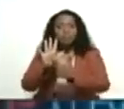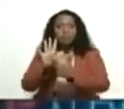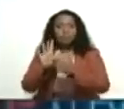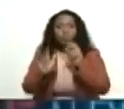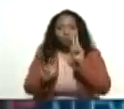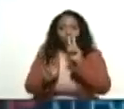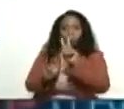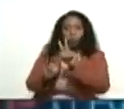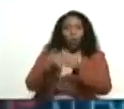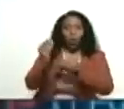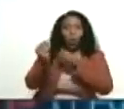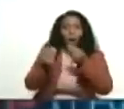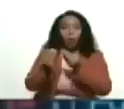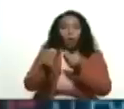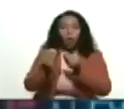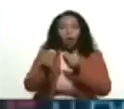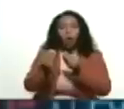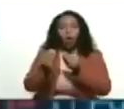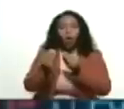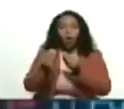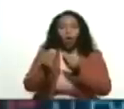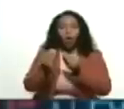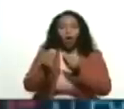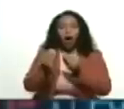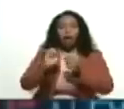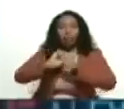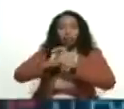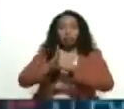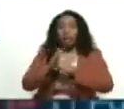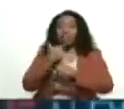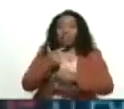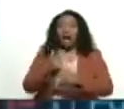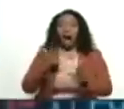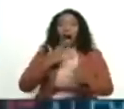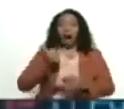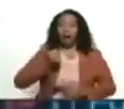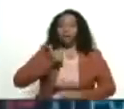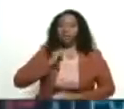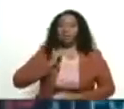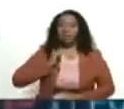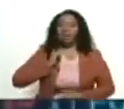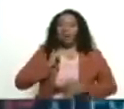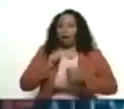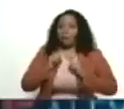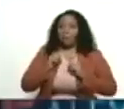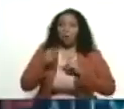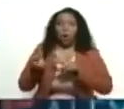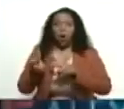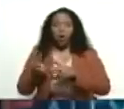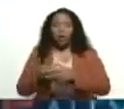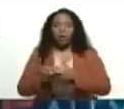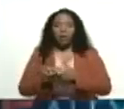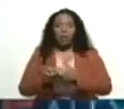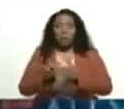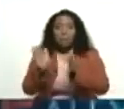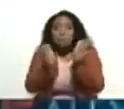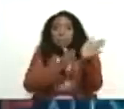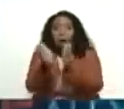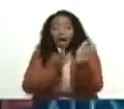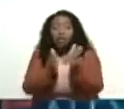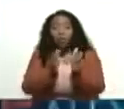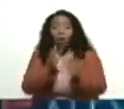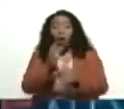veían al COVID-19 como una oportunidad. Y en el mes de marzo del